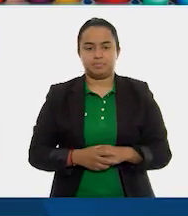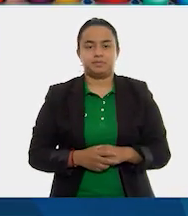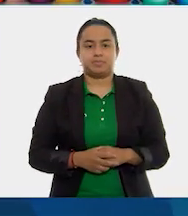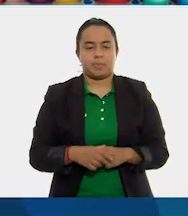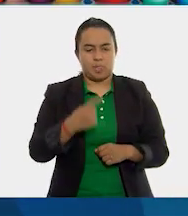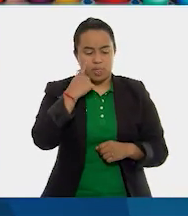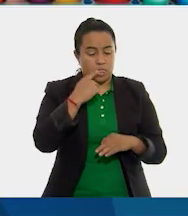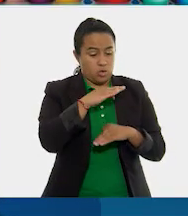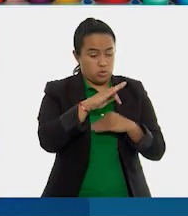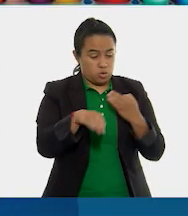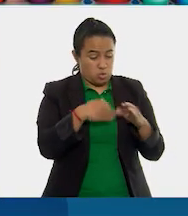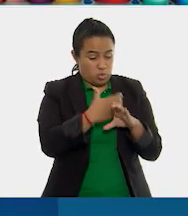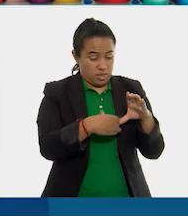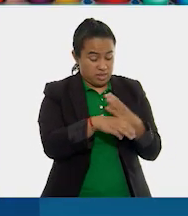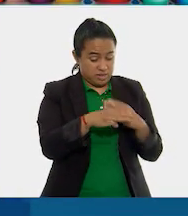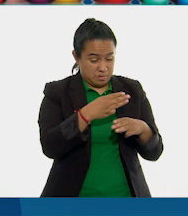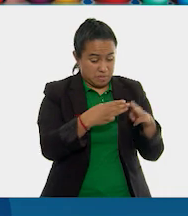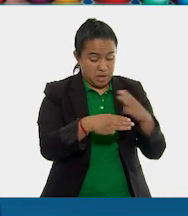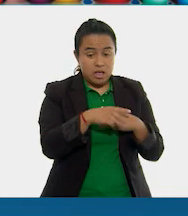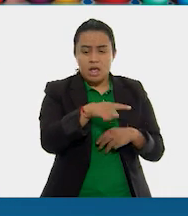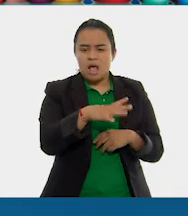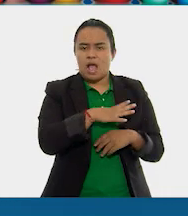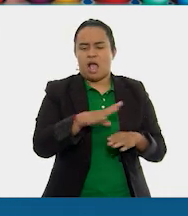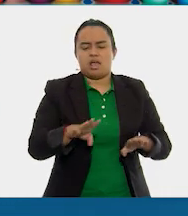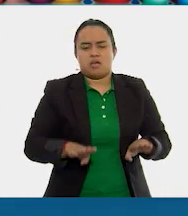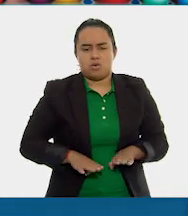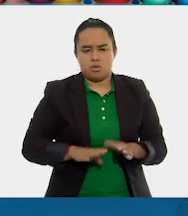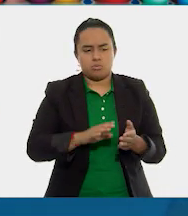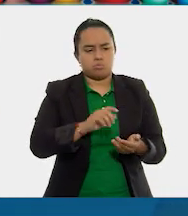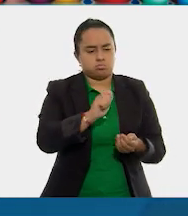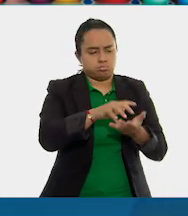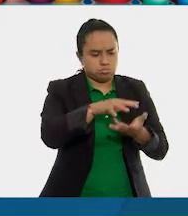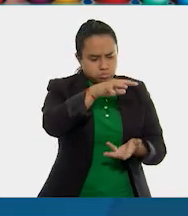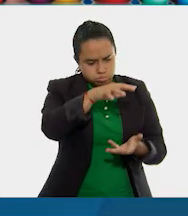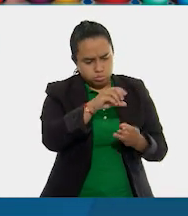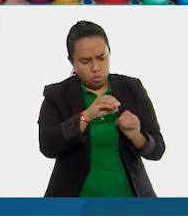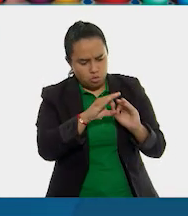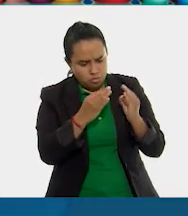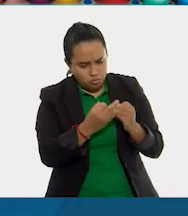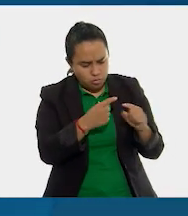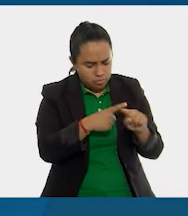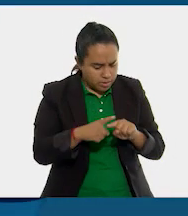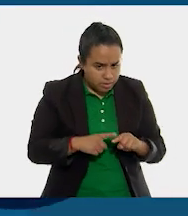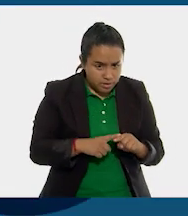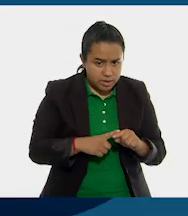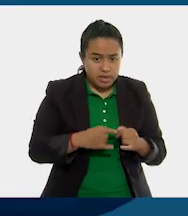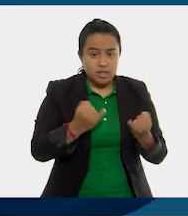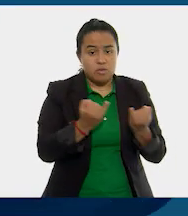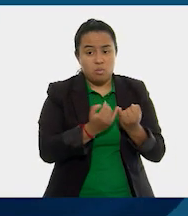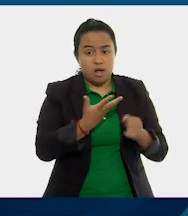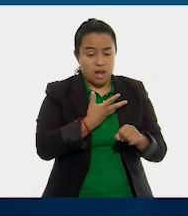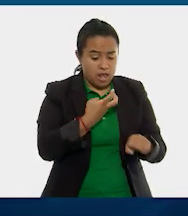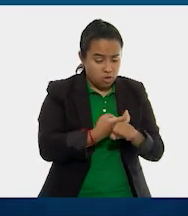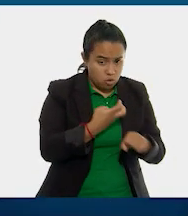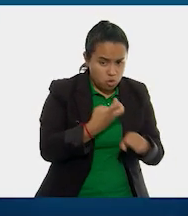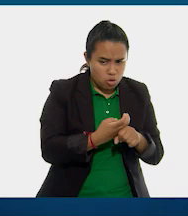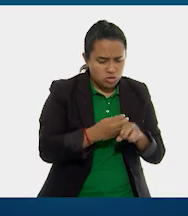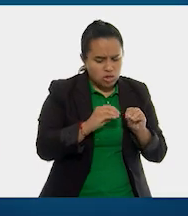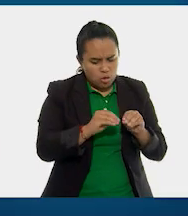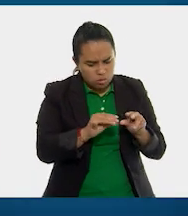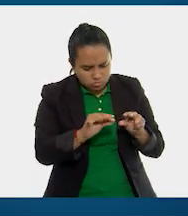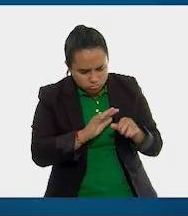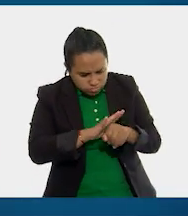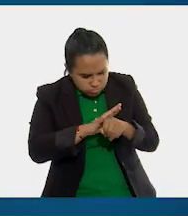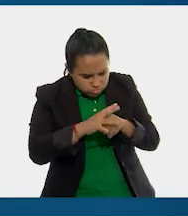Toda la materia presenta características como tamaño o forma y propiedades como la dureza o la densidad que nos